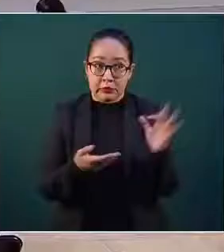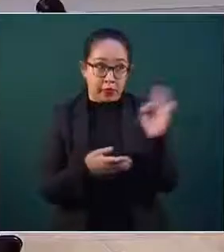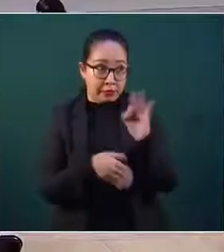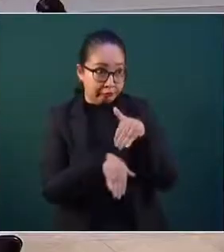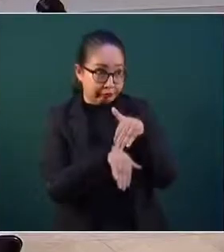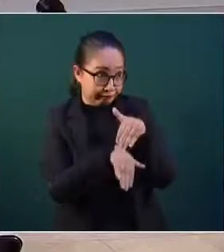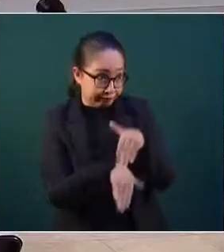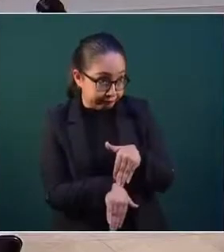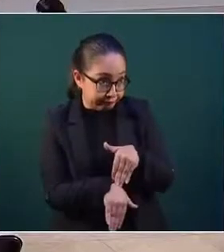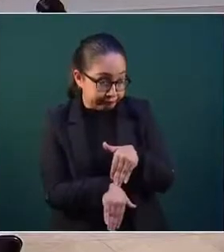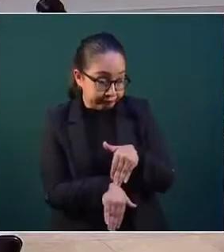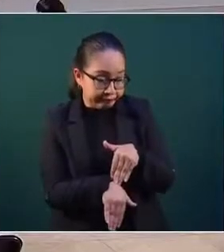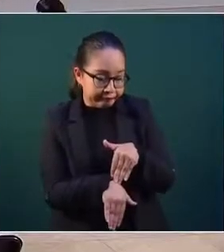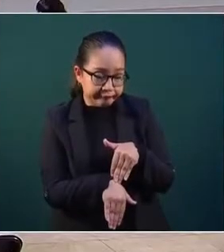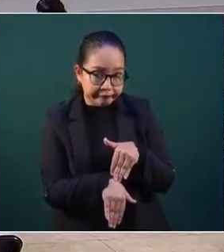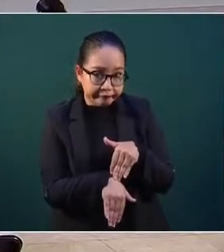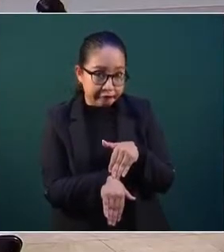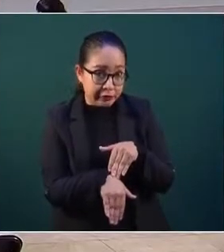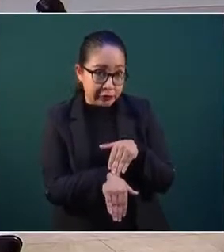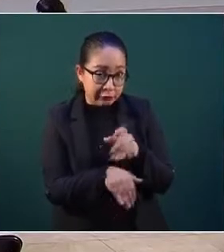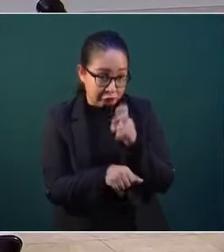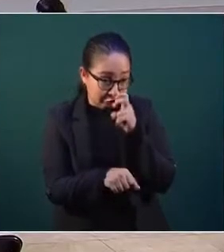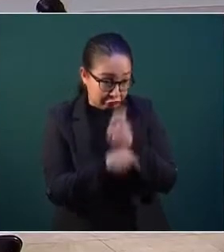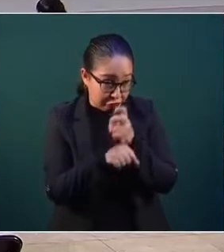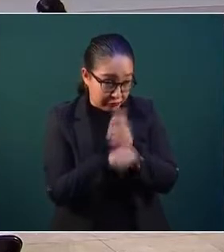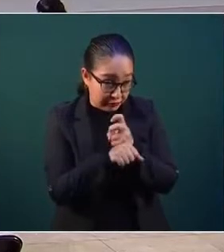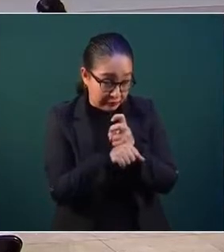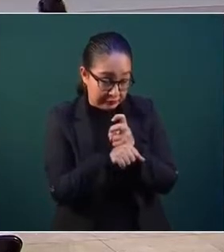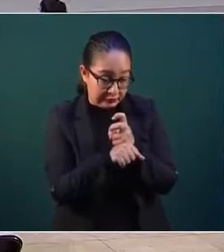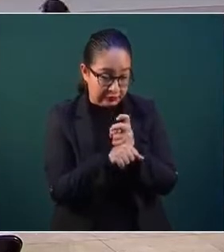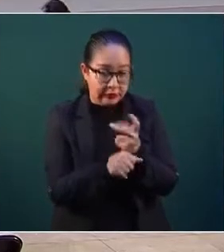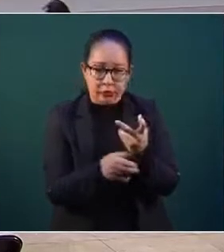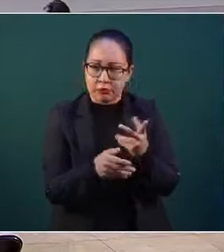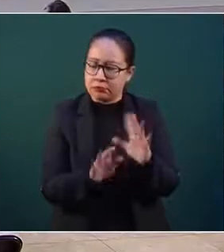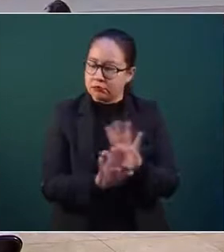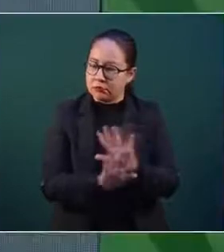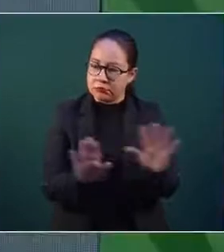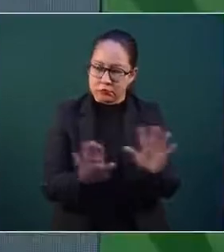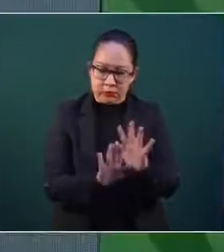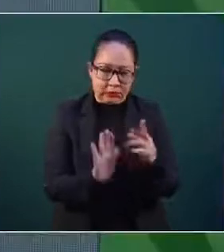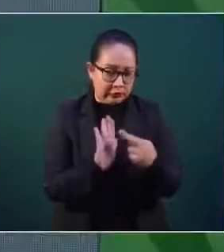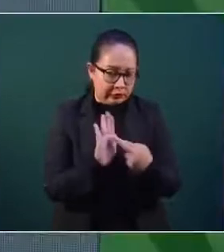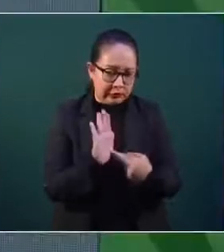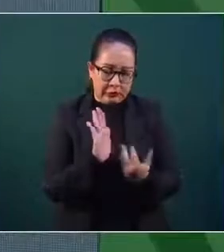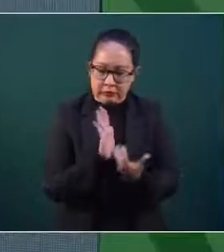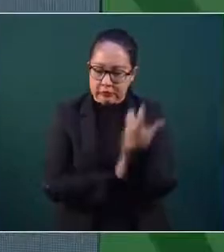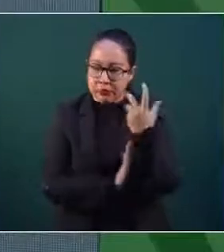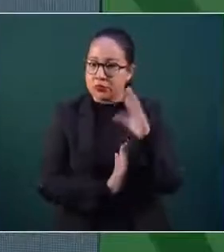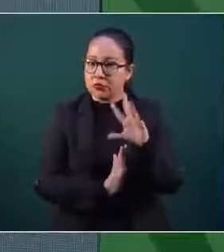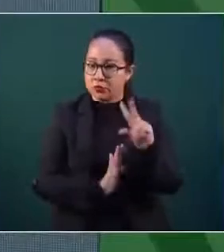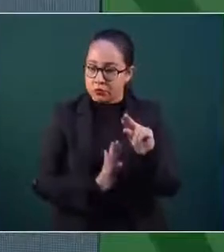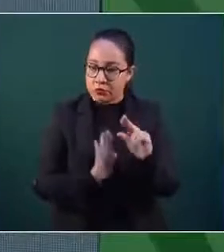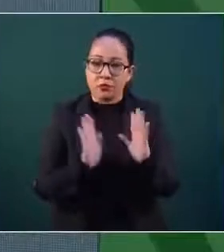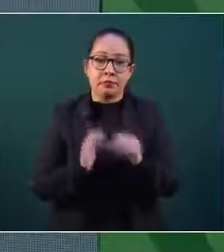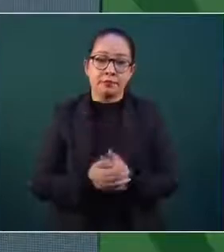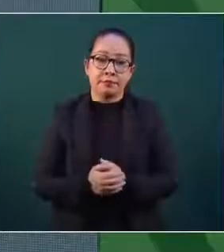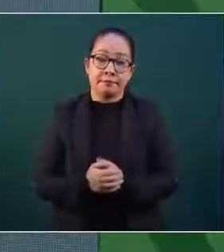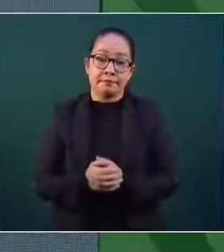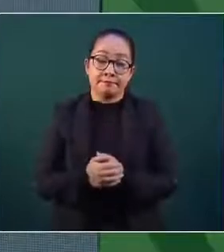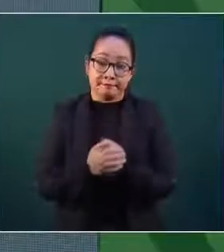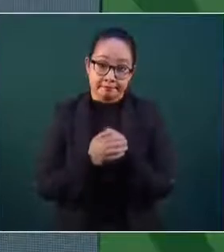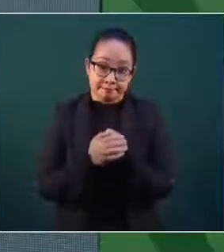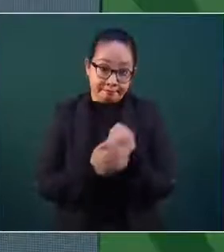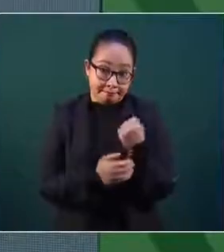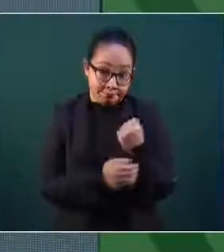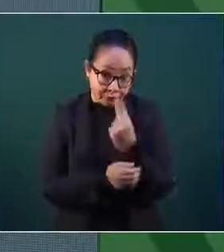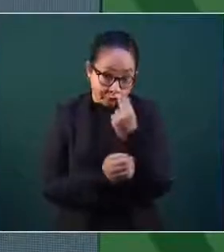sometidos por la pandemia. Afortunadamente, les decía, aquí en